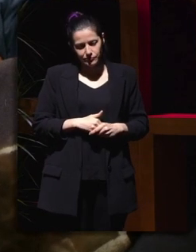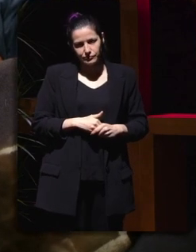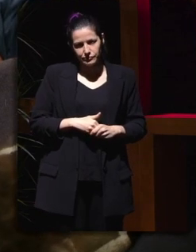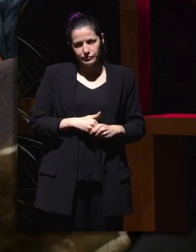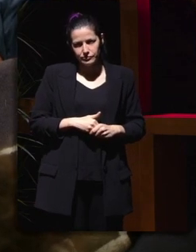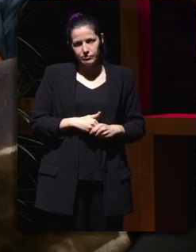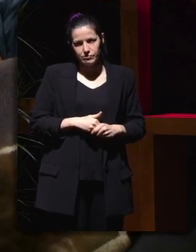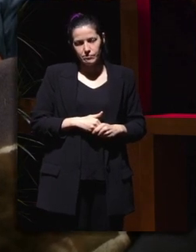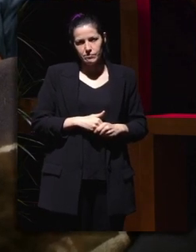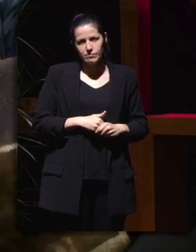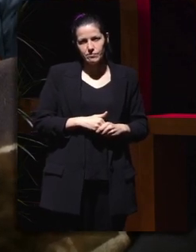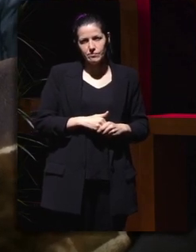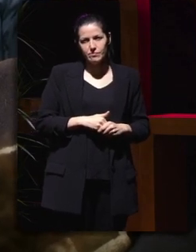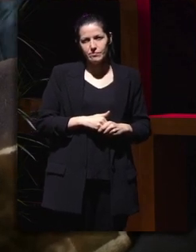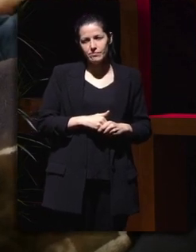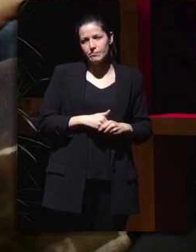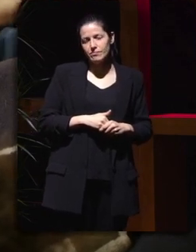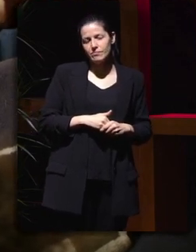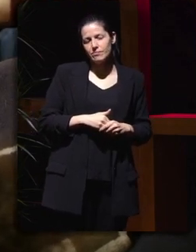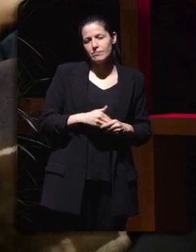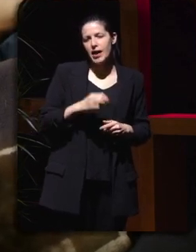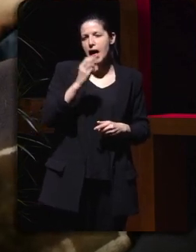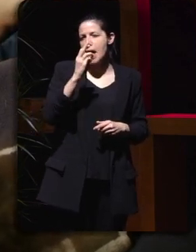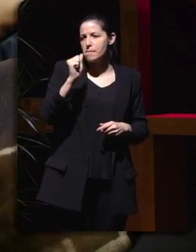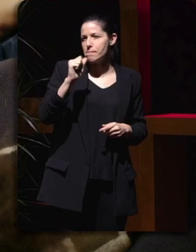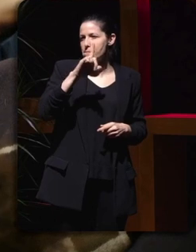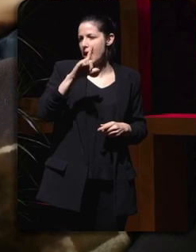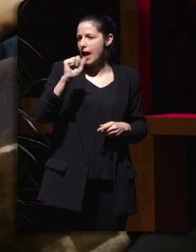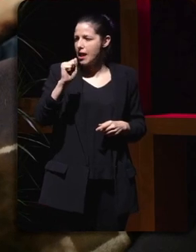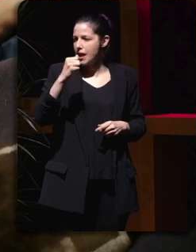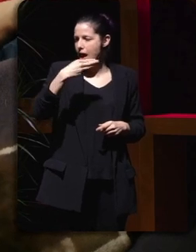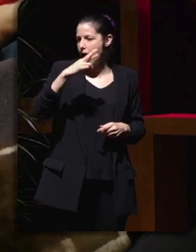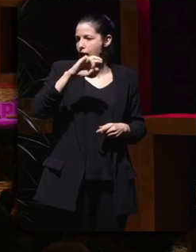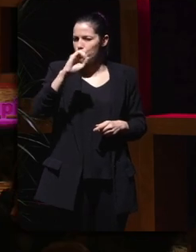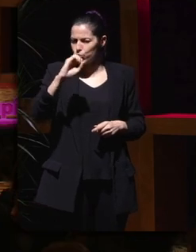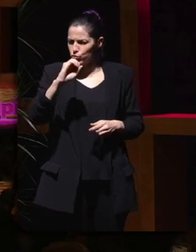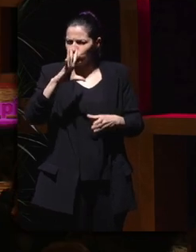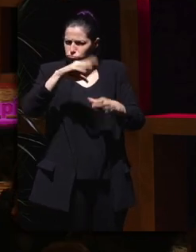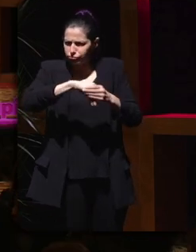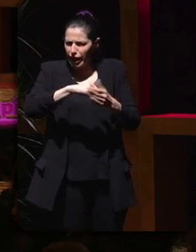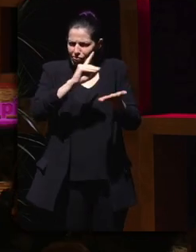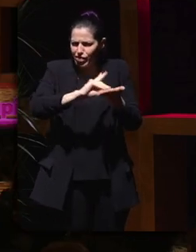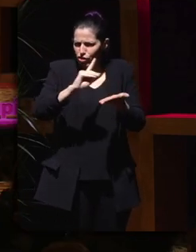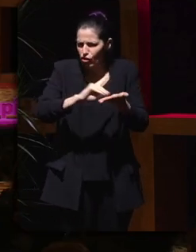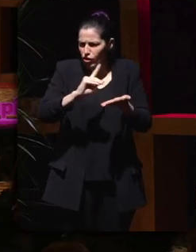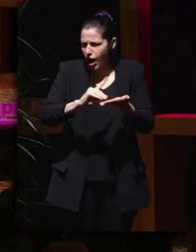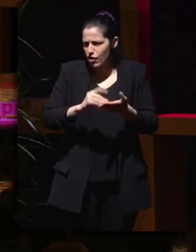ese palabra o palabra está en el diccionario se ha muerto alguien porque haya entrado palabra no